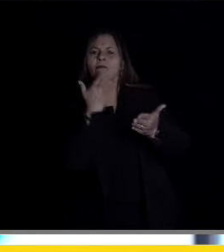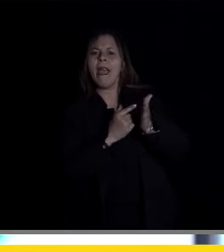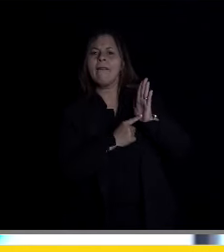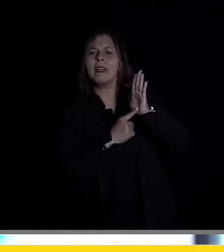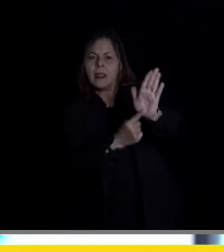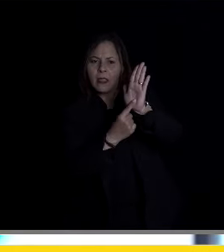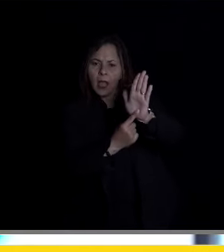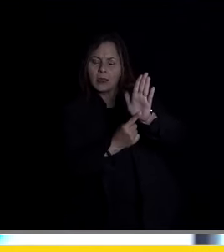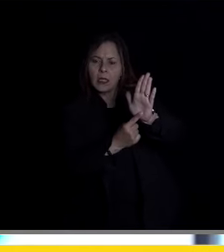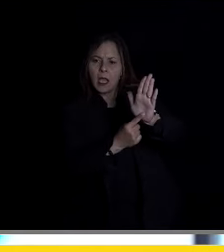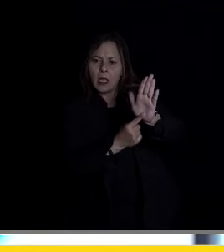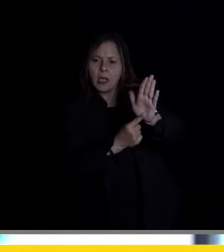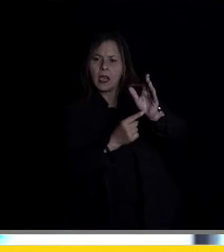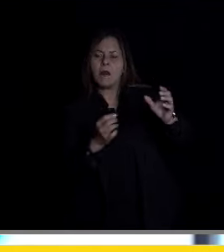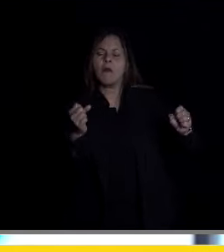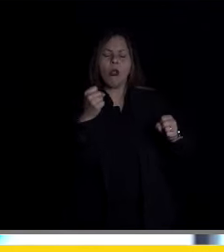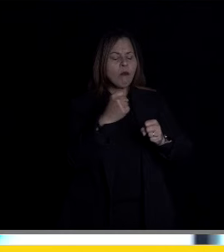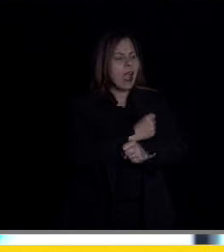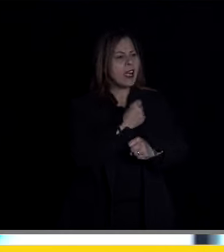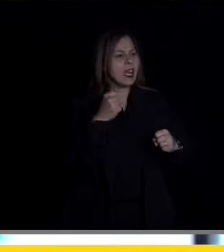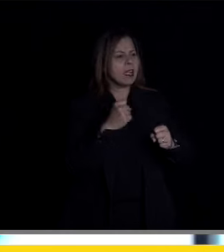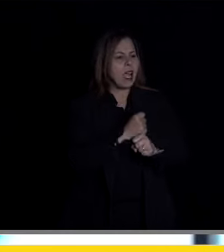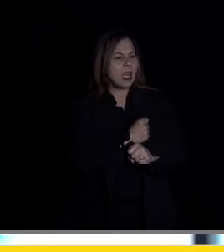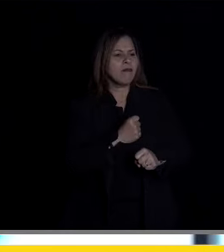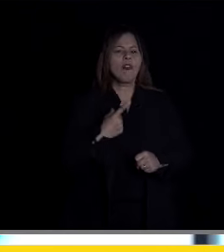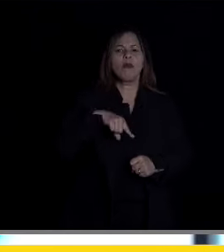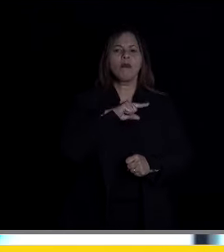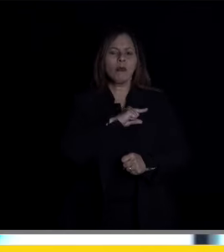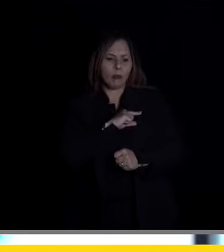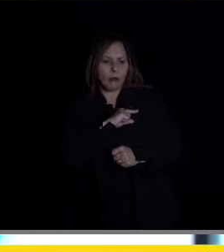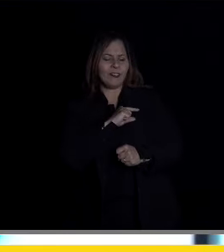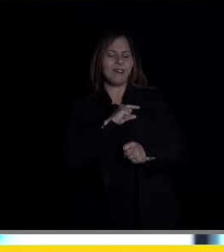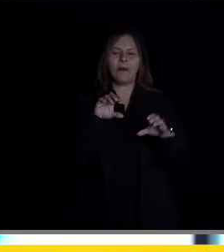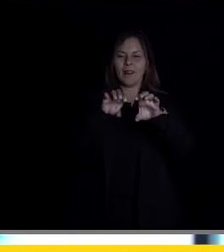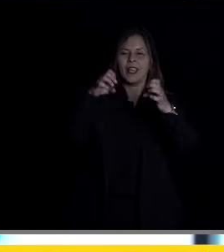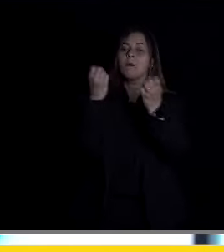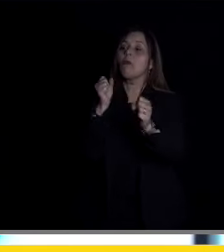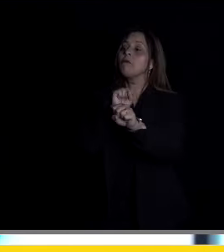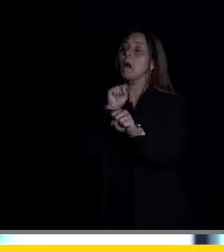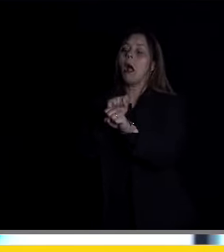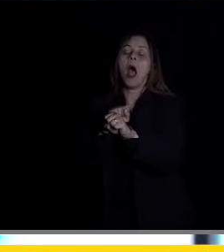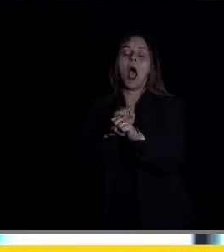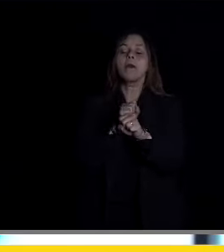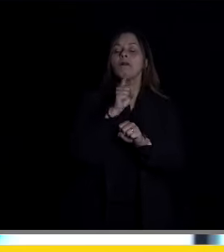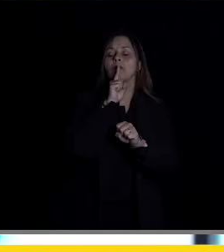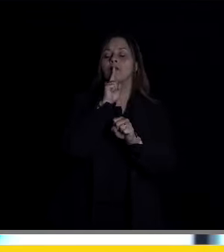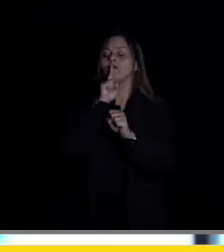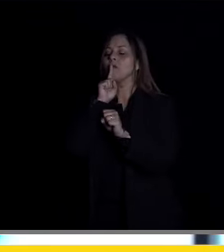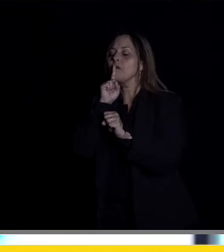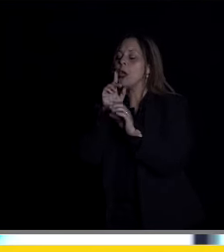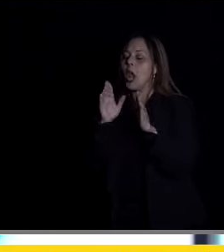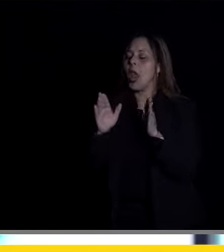sistema junto a nuestra brigada. Nuestras brigadas trabajaron sin hacer ruido, pero